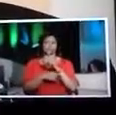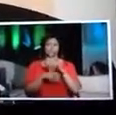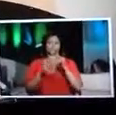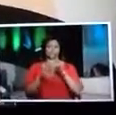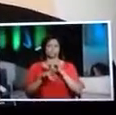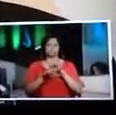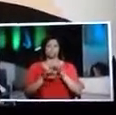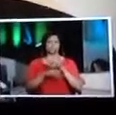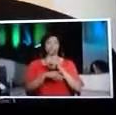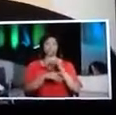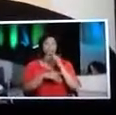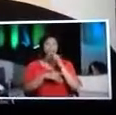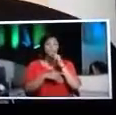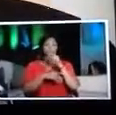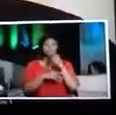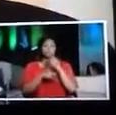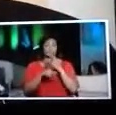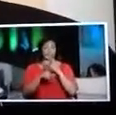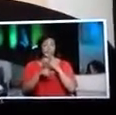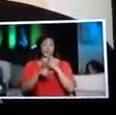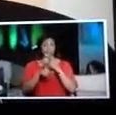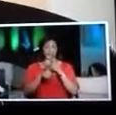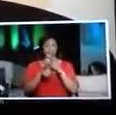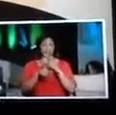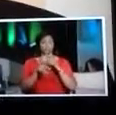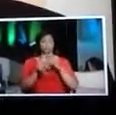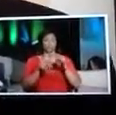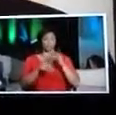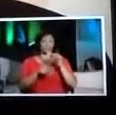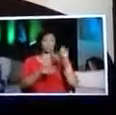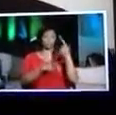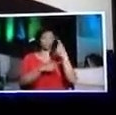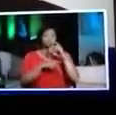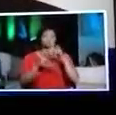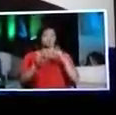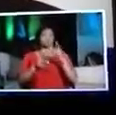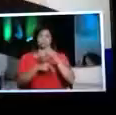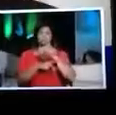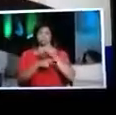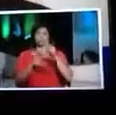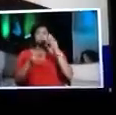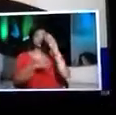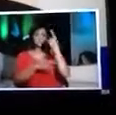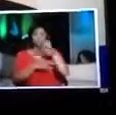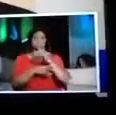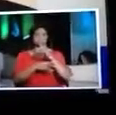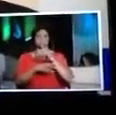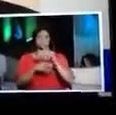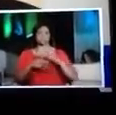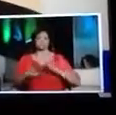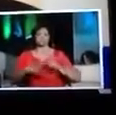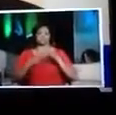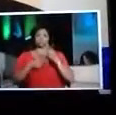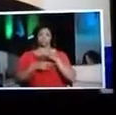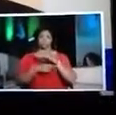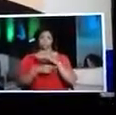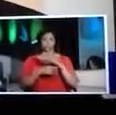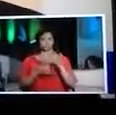persona homosexual y lesbiana y transexual y transgénero, y no se da la oportunidad de conocer, de convivir,